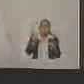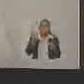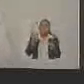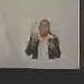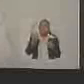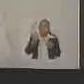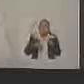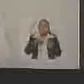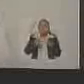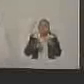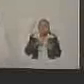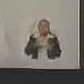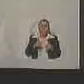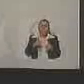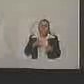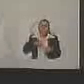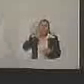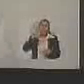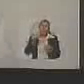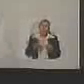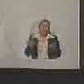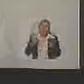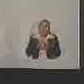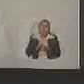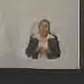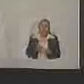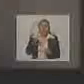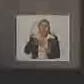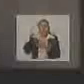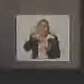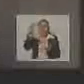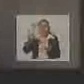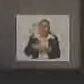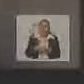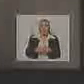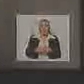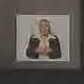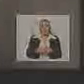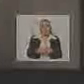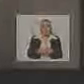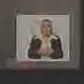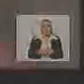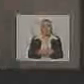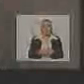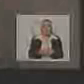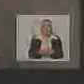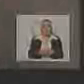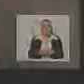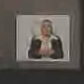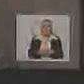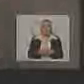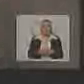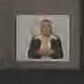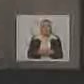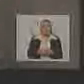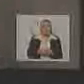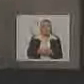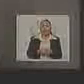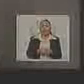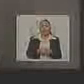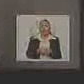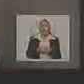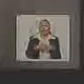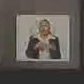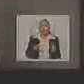materia, pero el arte nutre al espíritu. Muchas gracias. Gracias. Como acordamos, tiene la palabra la candidata del